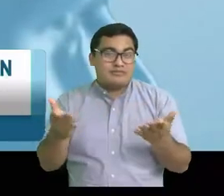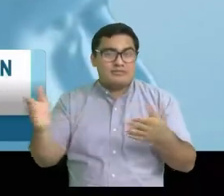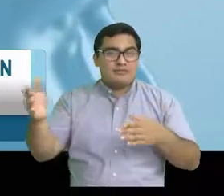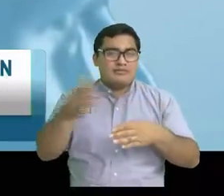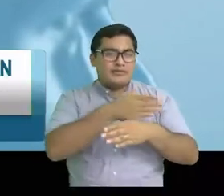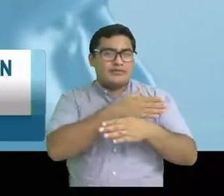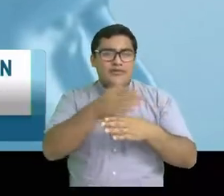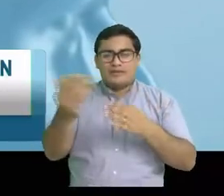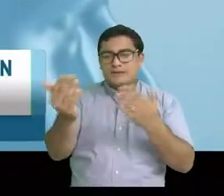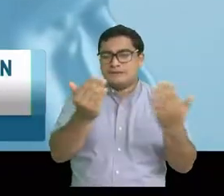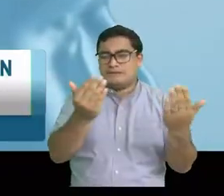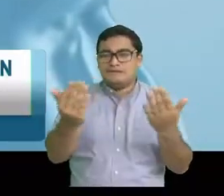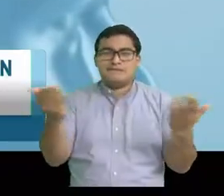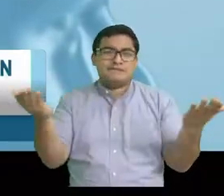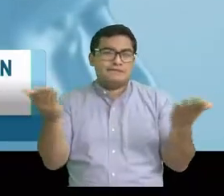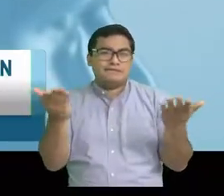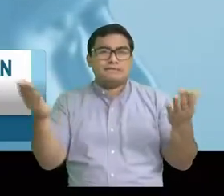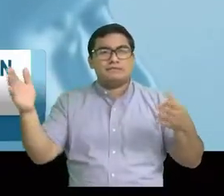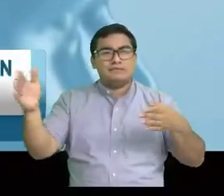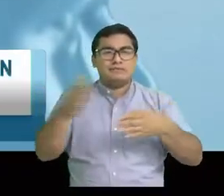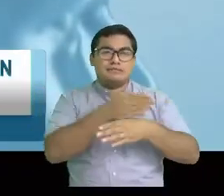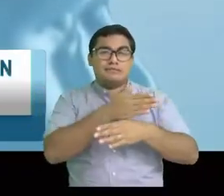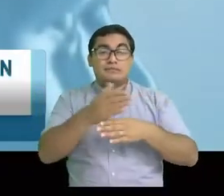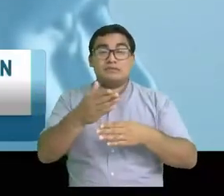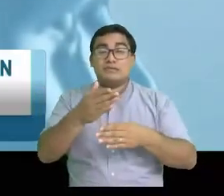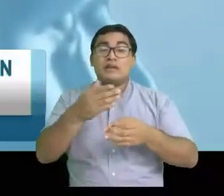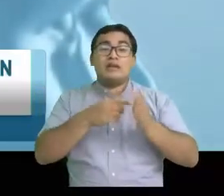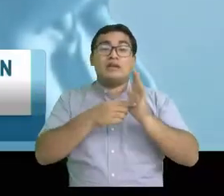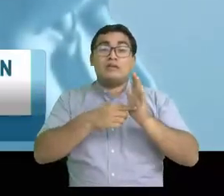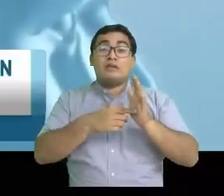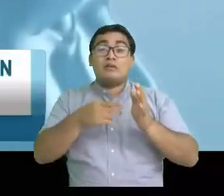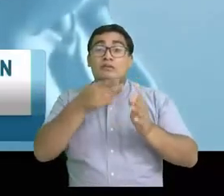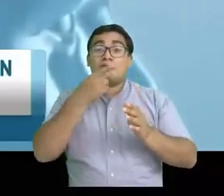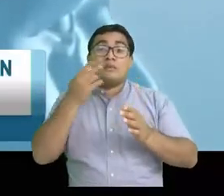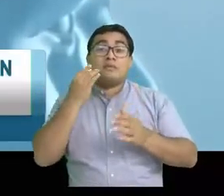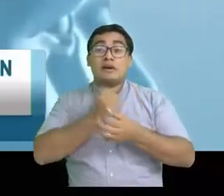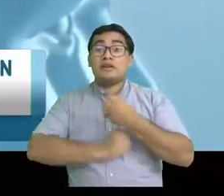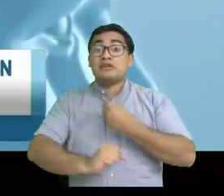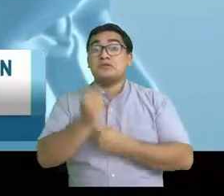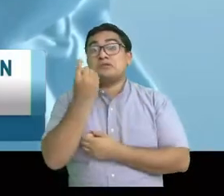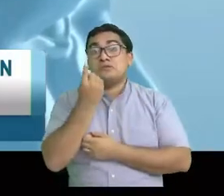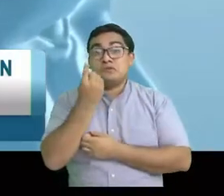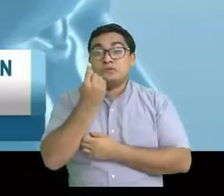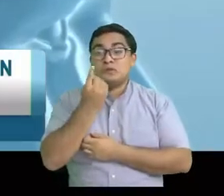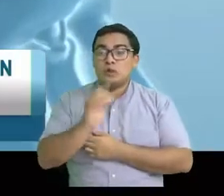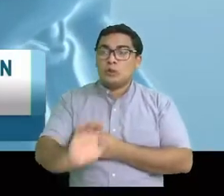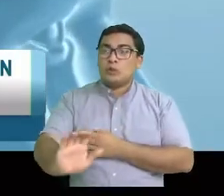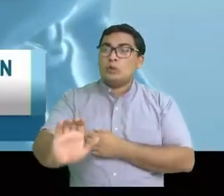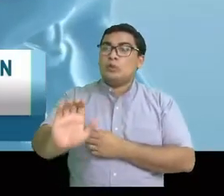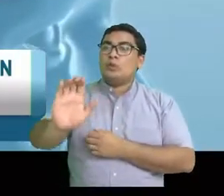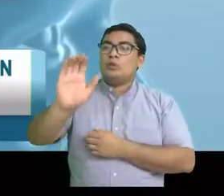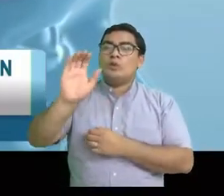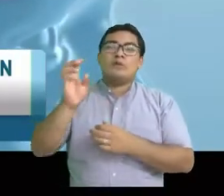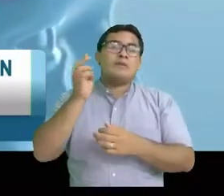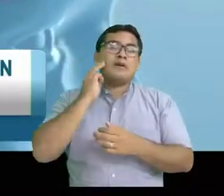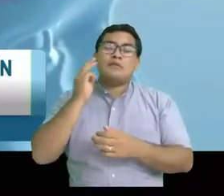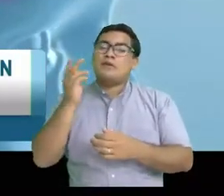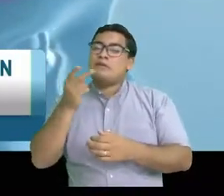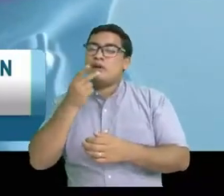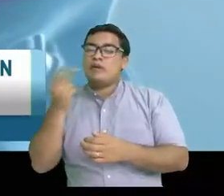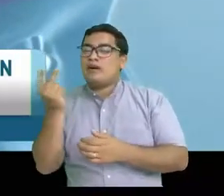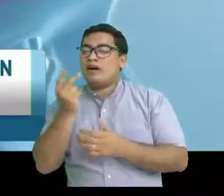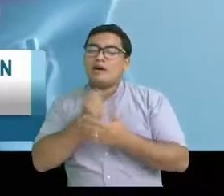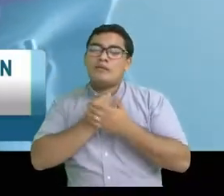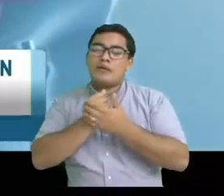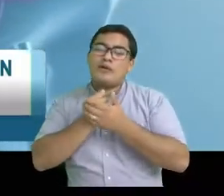niño mimado. El niño que se consiente todo porque hijo único o hija única. Y va creciendo de esa manera así porque los padres son